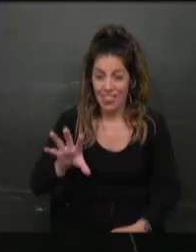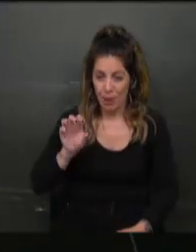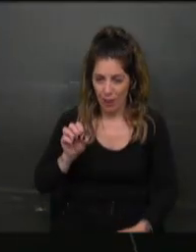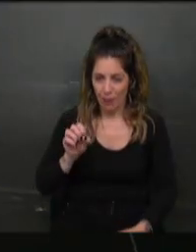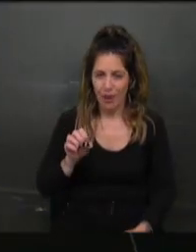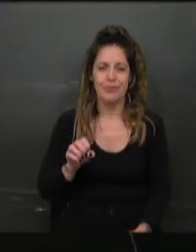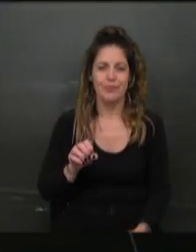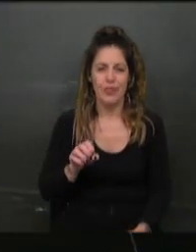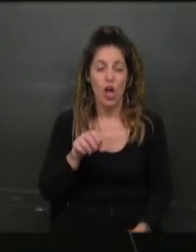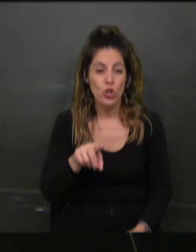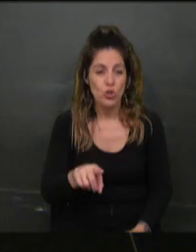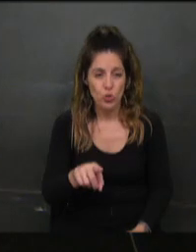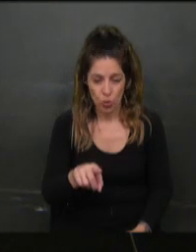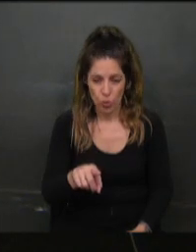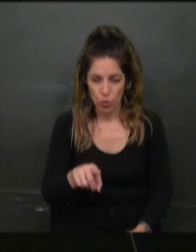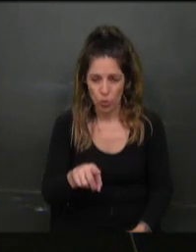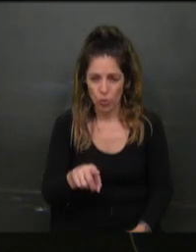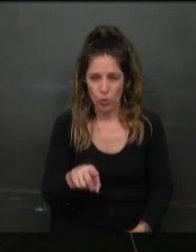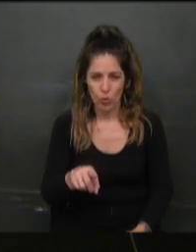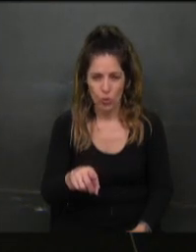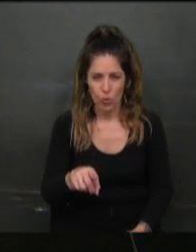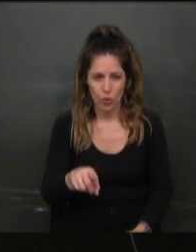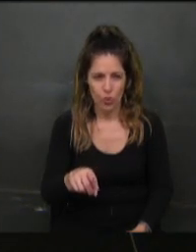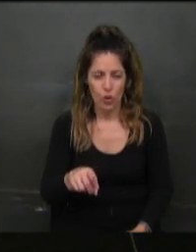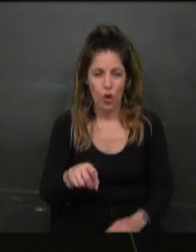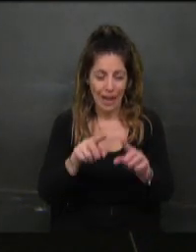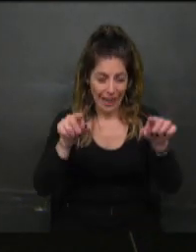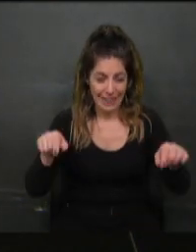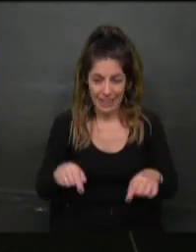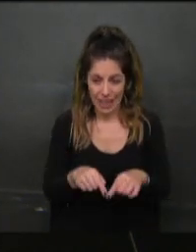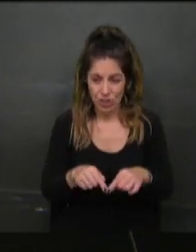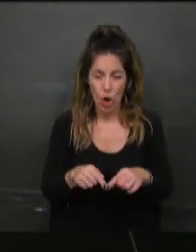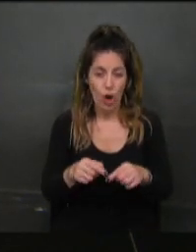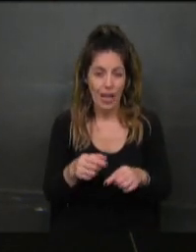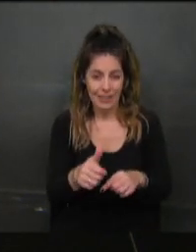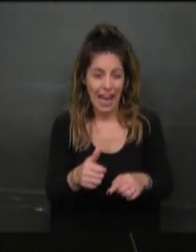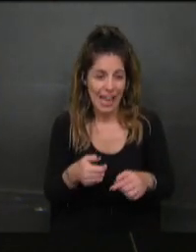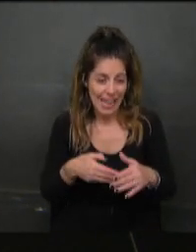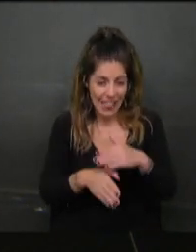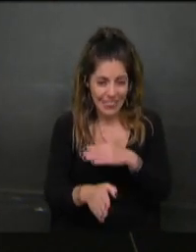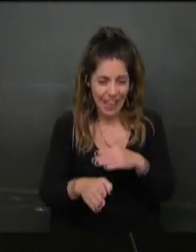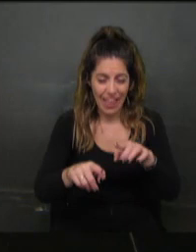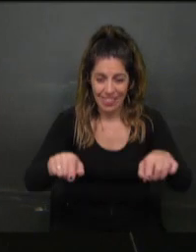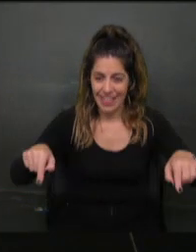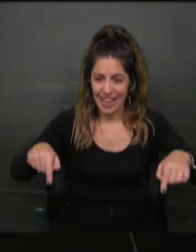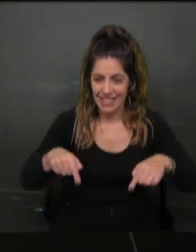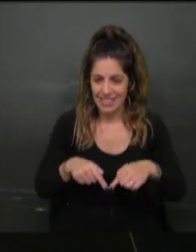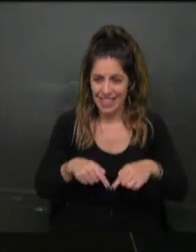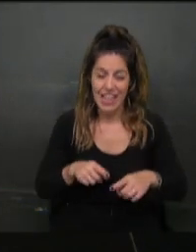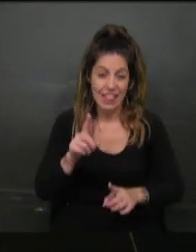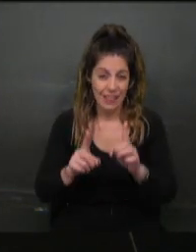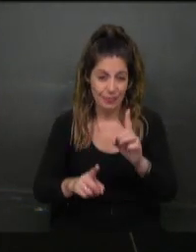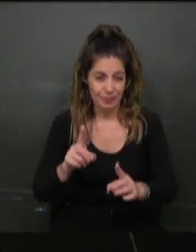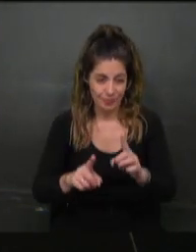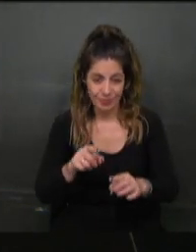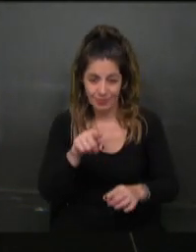em su retrato retrato de Galiano está en la entrada de la sala de conferencias de estudios latinoamericanos de la Universidad de Shanghai